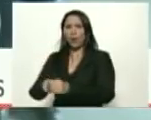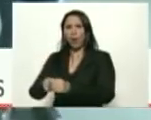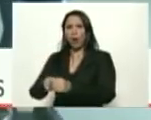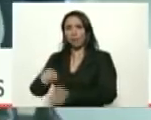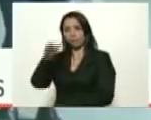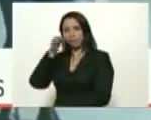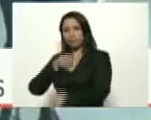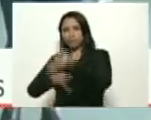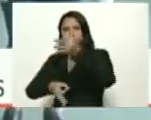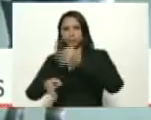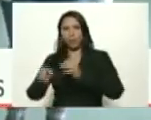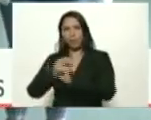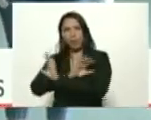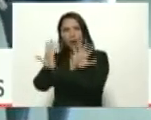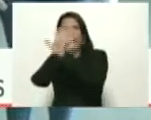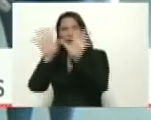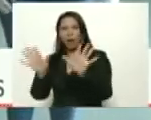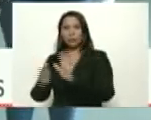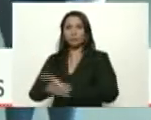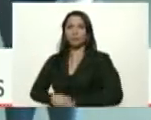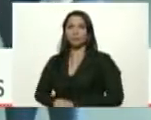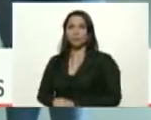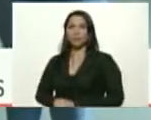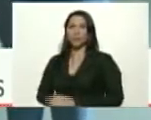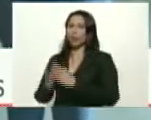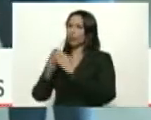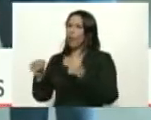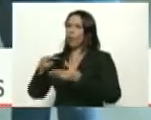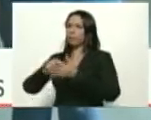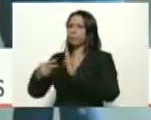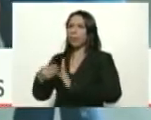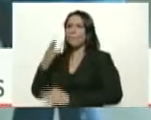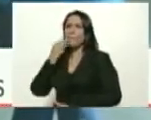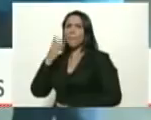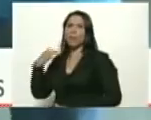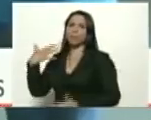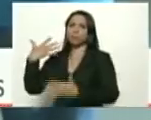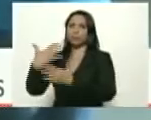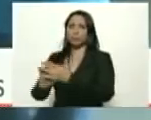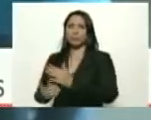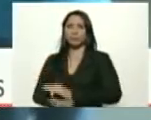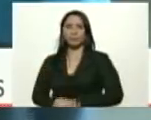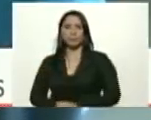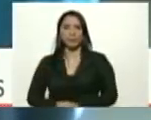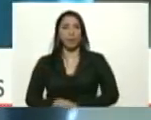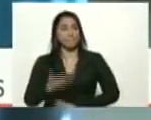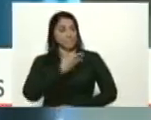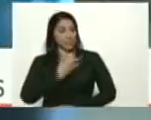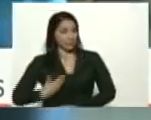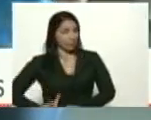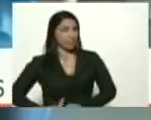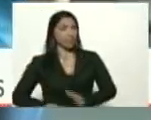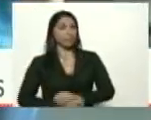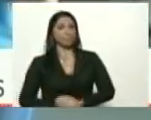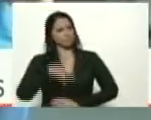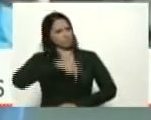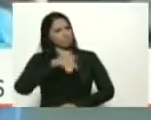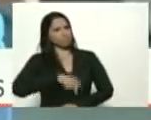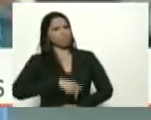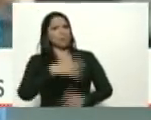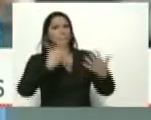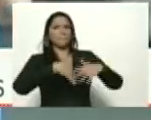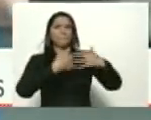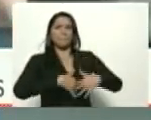el testimonio de todo lo que ha sido esta experiencia. Presidente, desde aquí, desde la